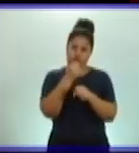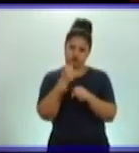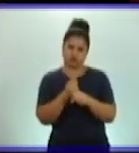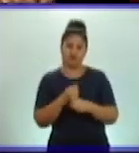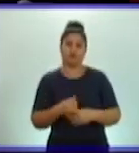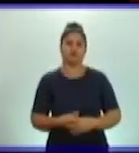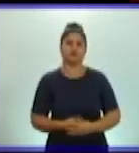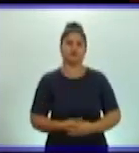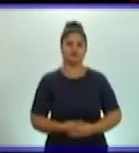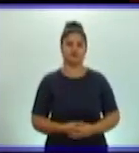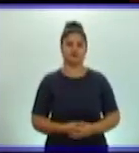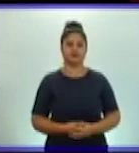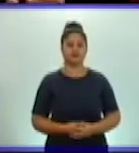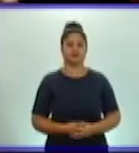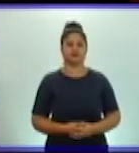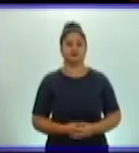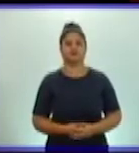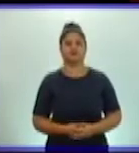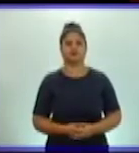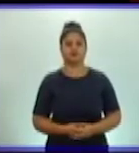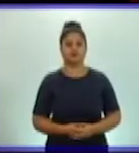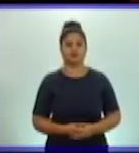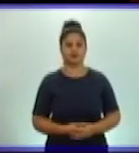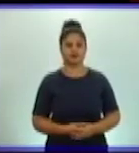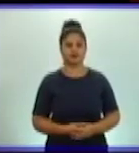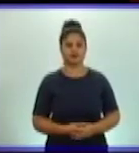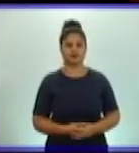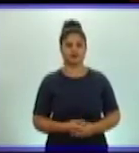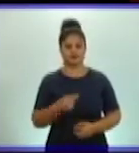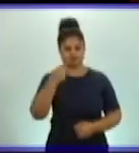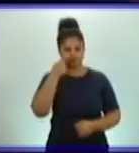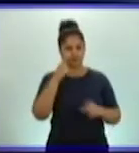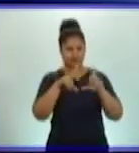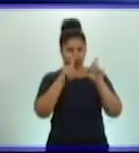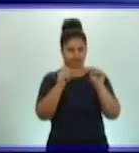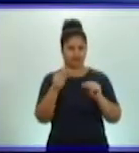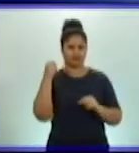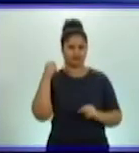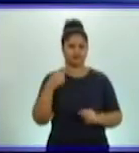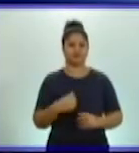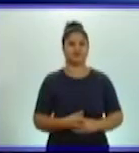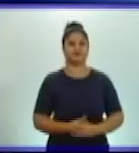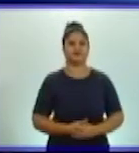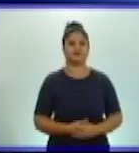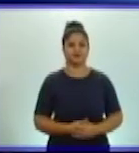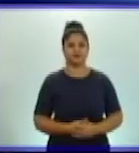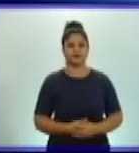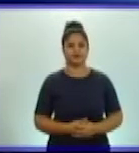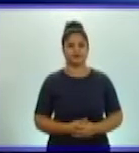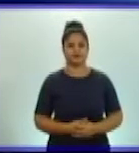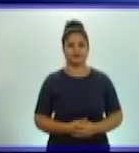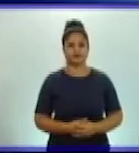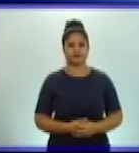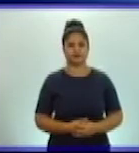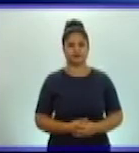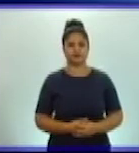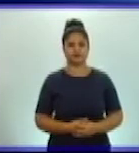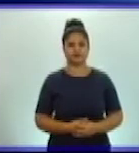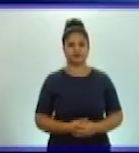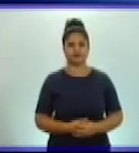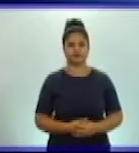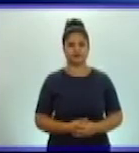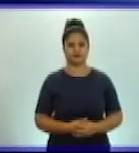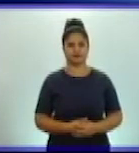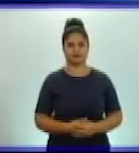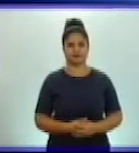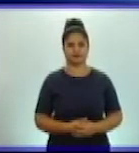maravilloso. Y quiero que vean muy rapidito este texto que les voy a tener. Dice, una mañana nos